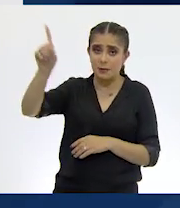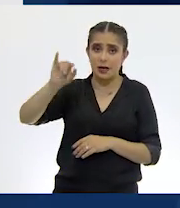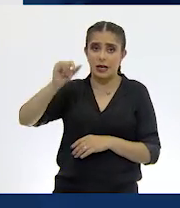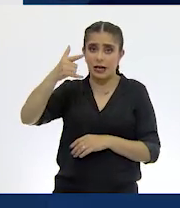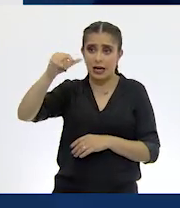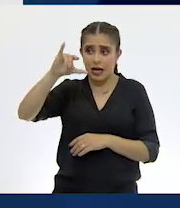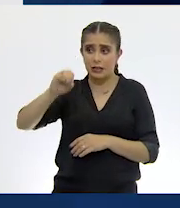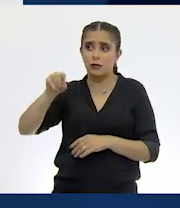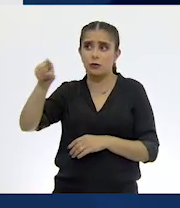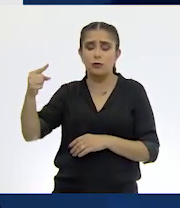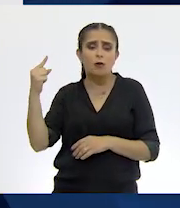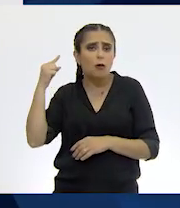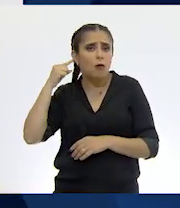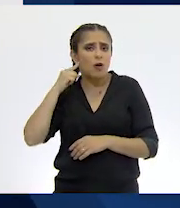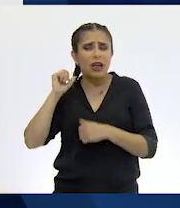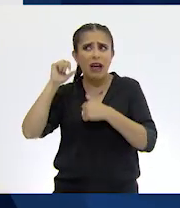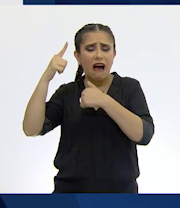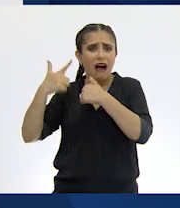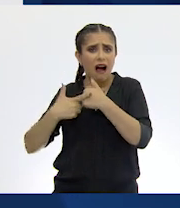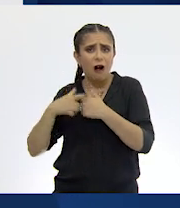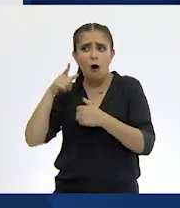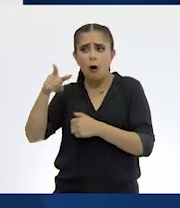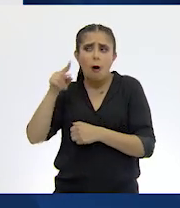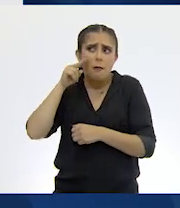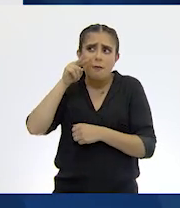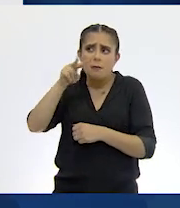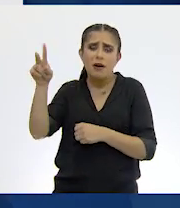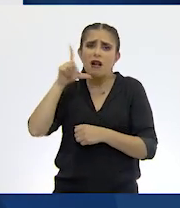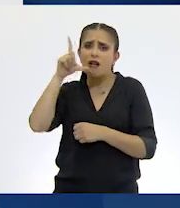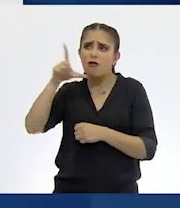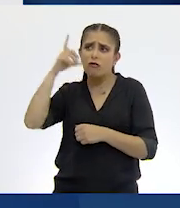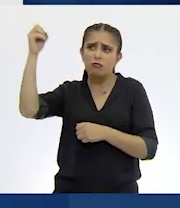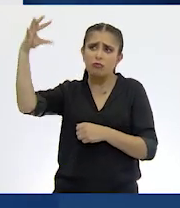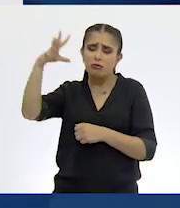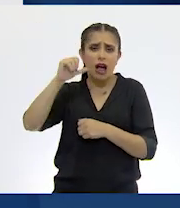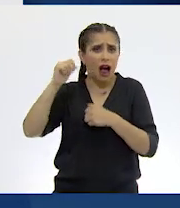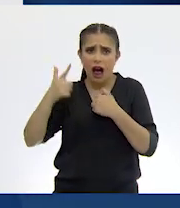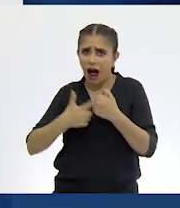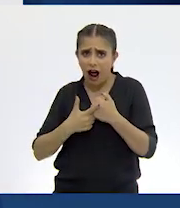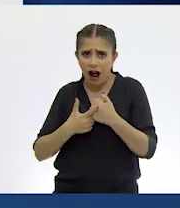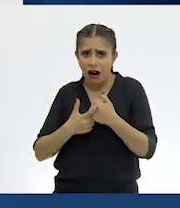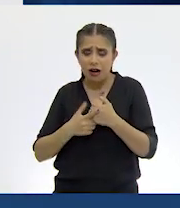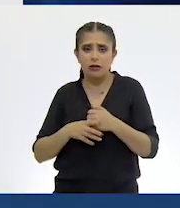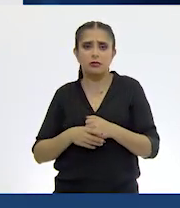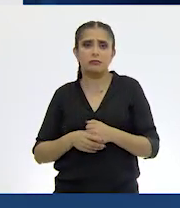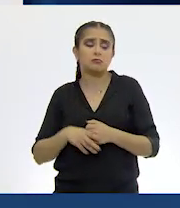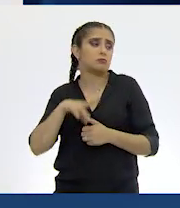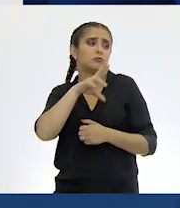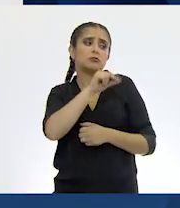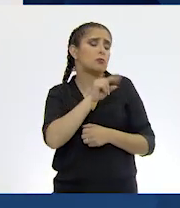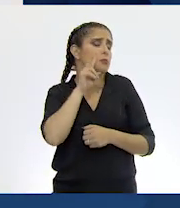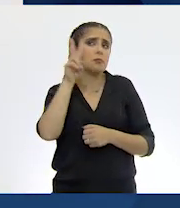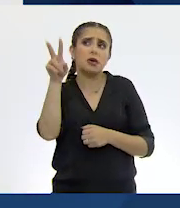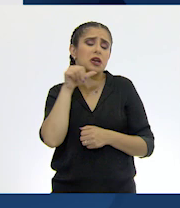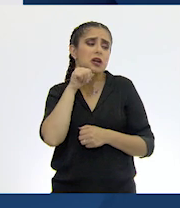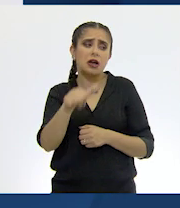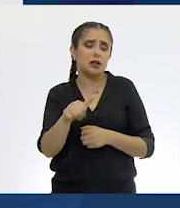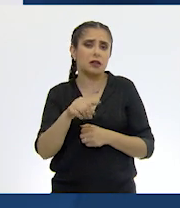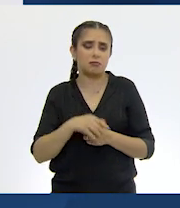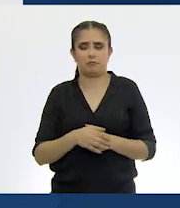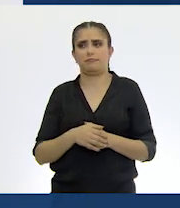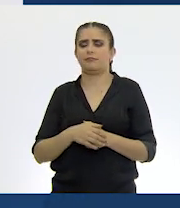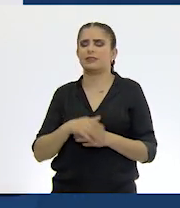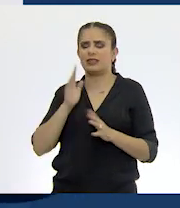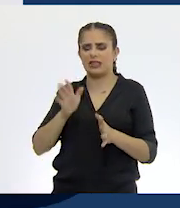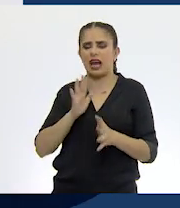dime si no oyes alguna señal de algo o si ves alguna luz en alguna parte. No se ve nada. Ya debemos